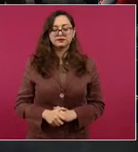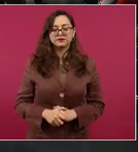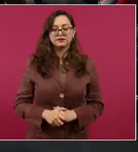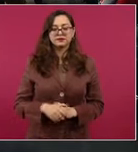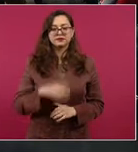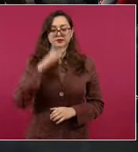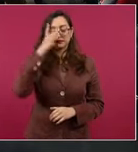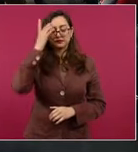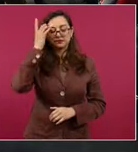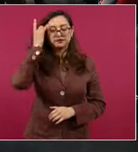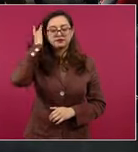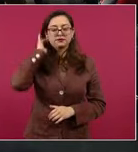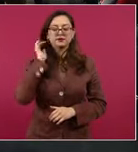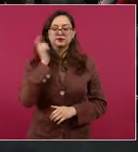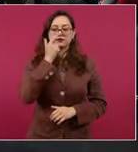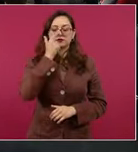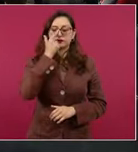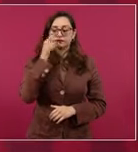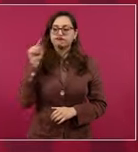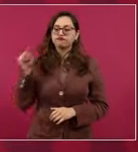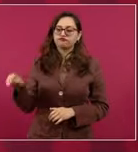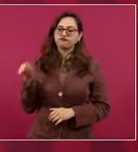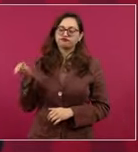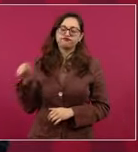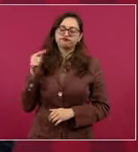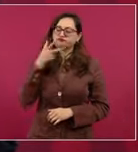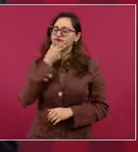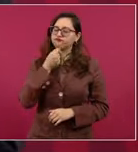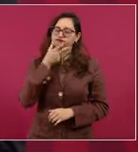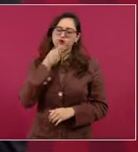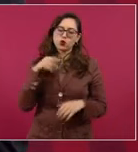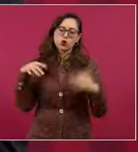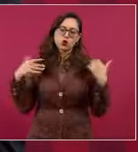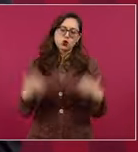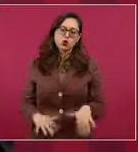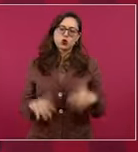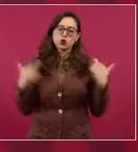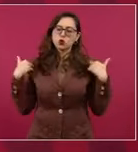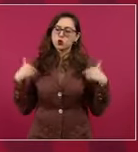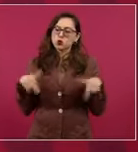usted, Arnaldo Córdoba, pues un gran maestro,